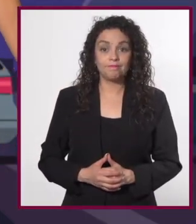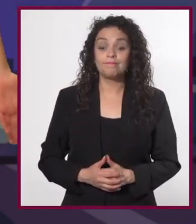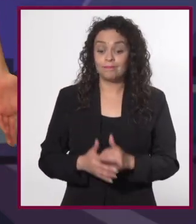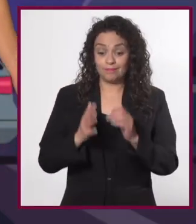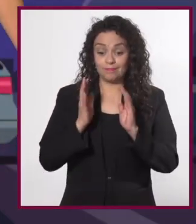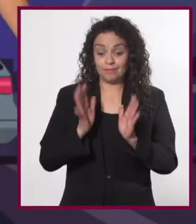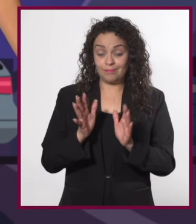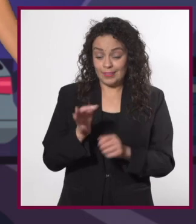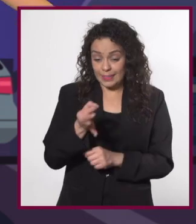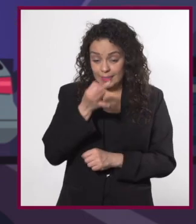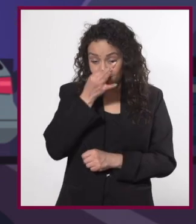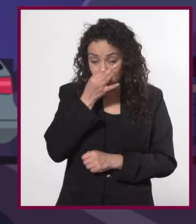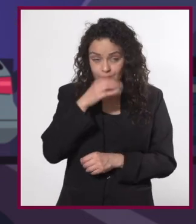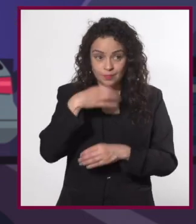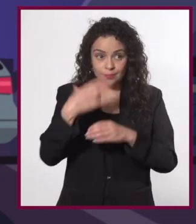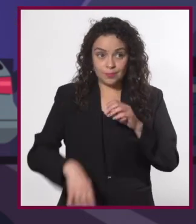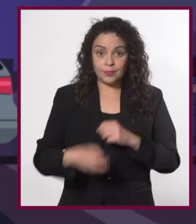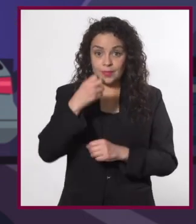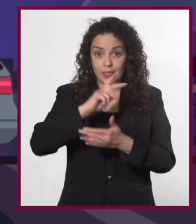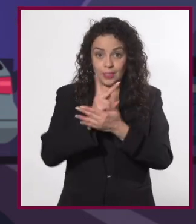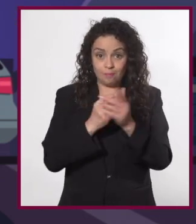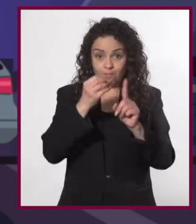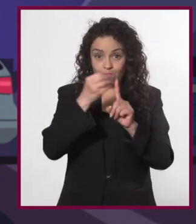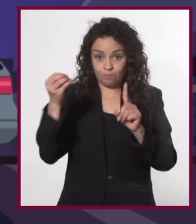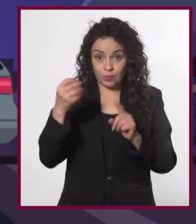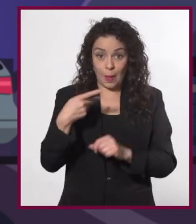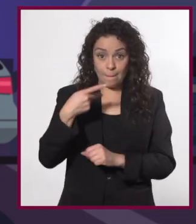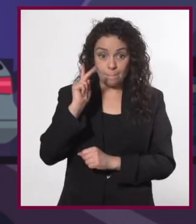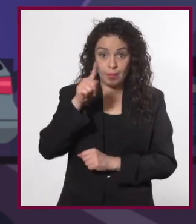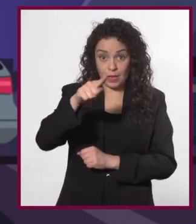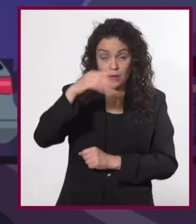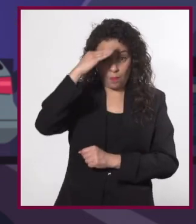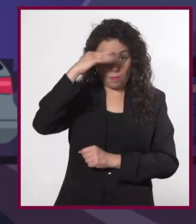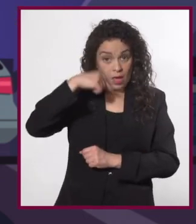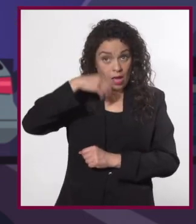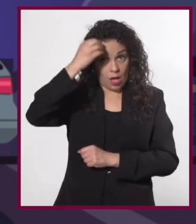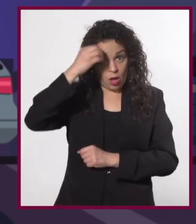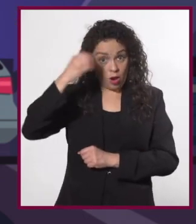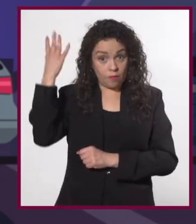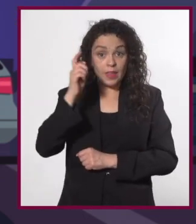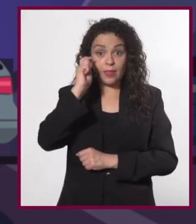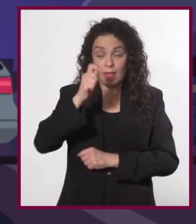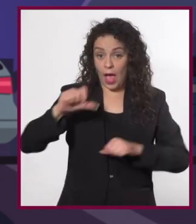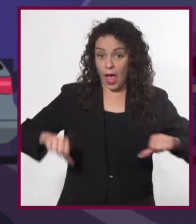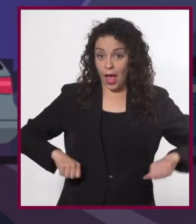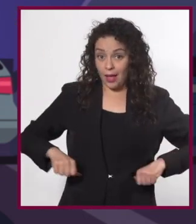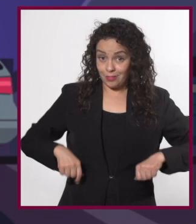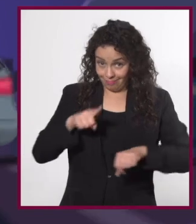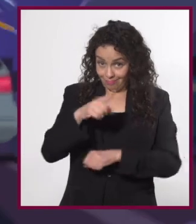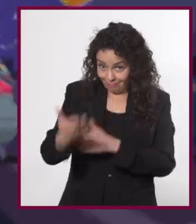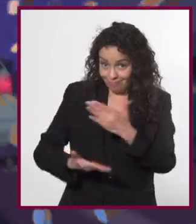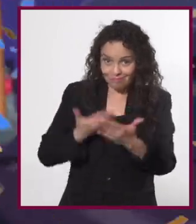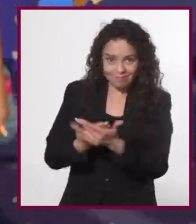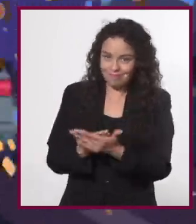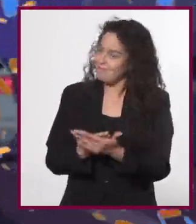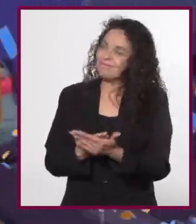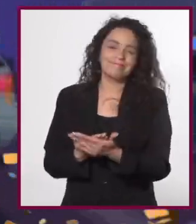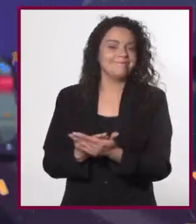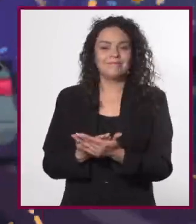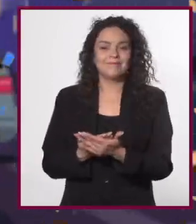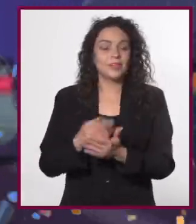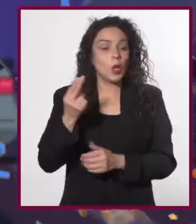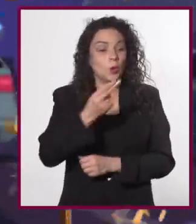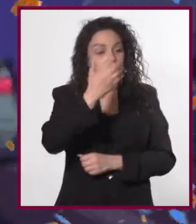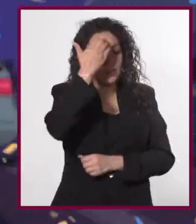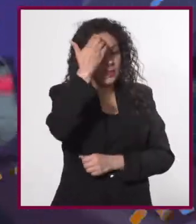Estamos ya a punto de despedir este programa, pero no crean que nos hemos olvidado de la actividad que les vamos a proponer. Si ustedes